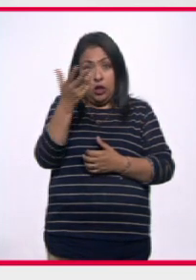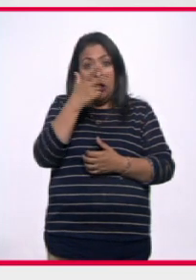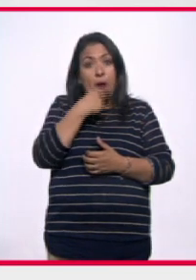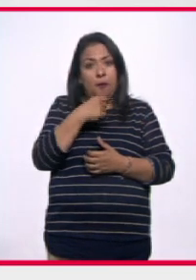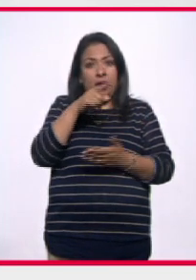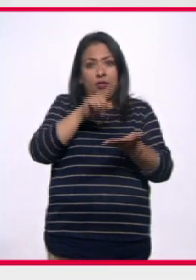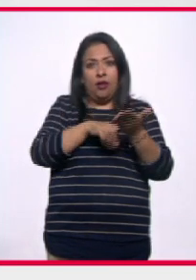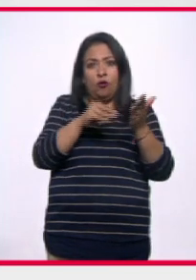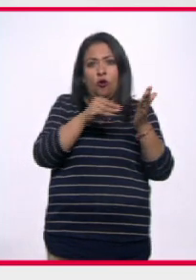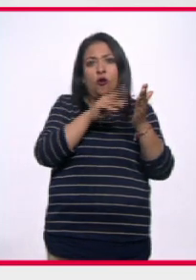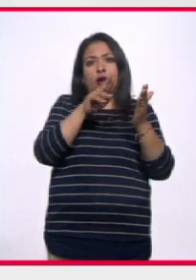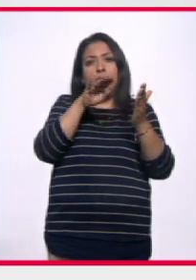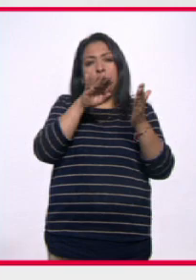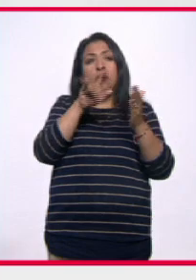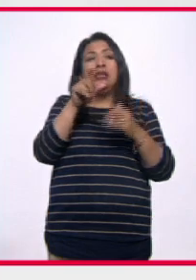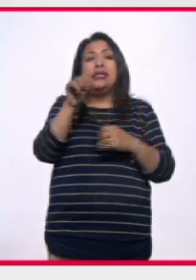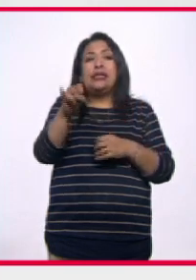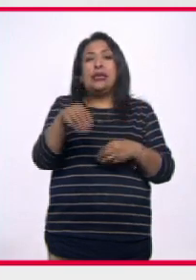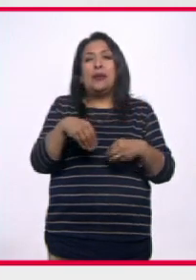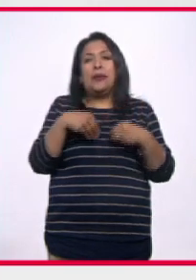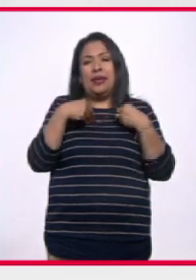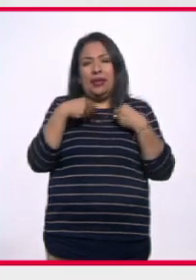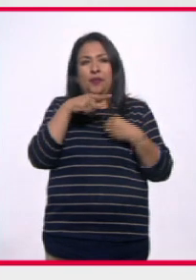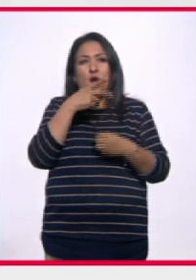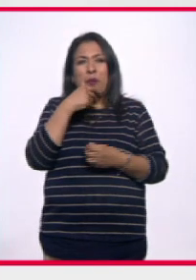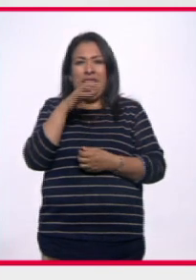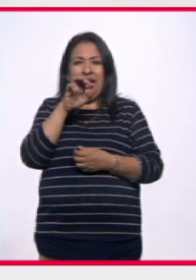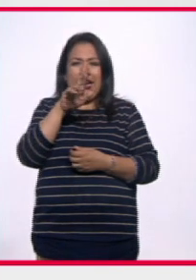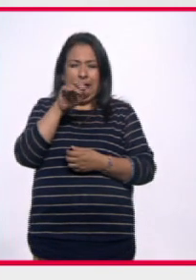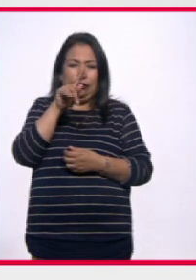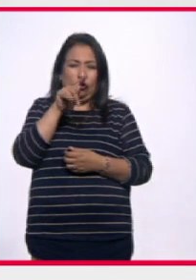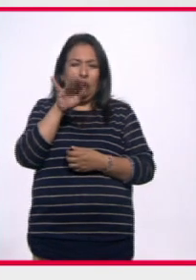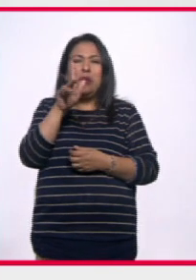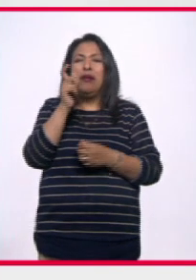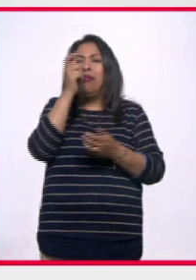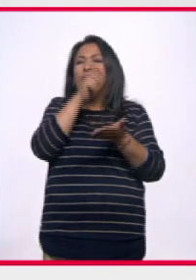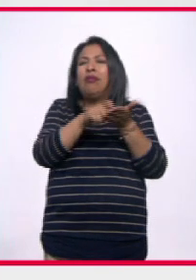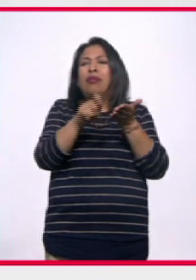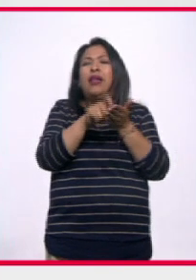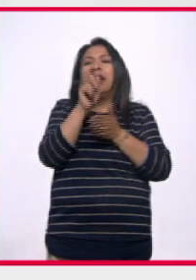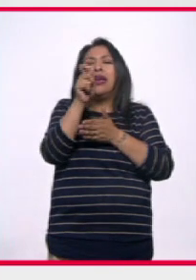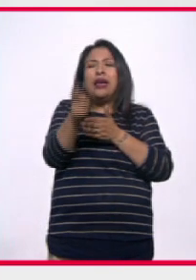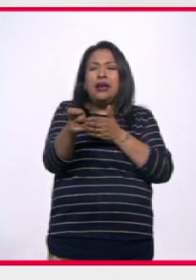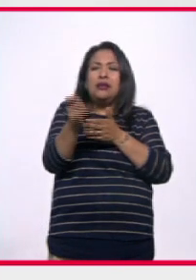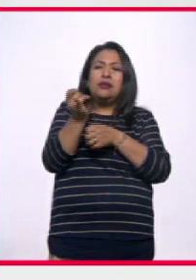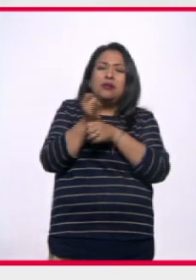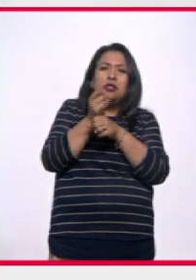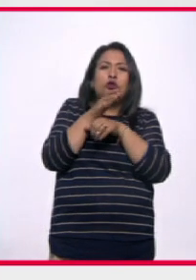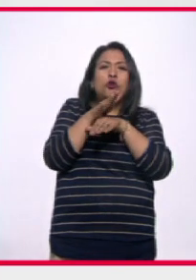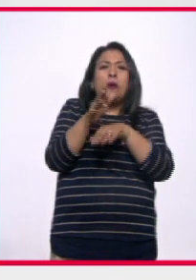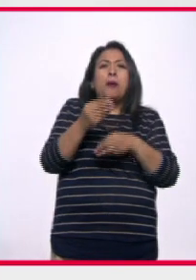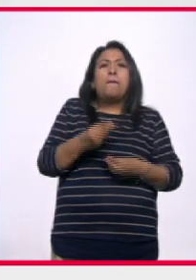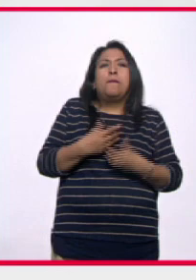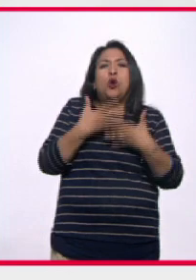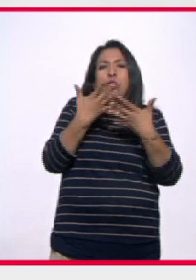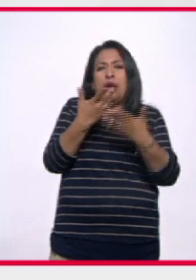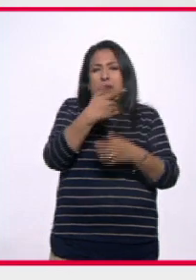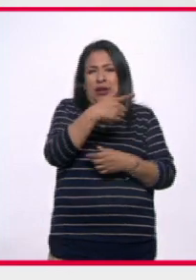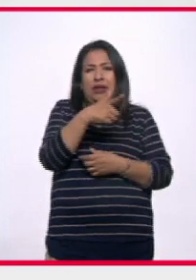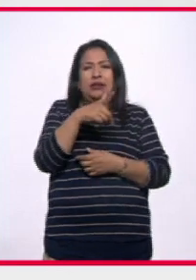ramón lópez velarde sí porque es una biografía y lo que hace nuestro lumbreras es de alguna manera se basa en los poemas